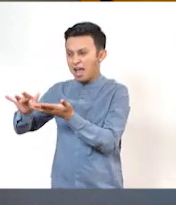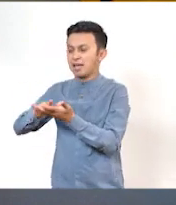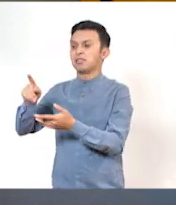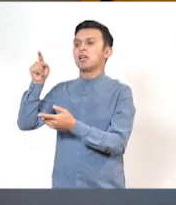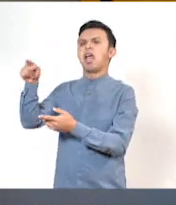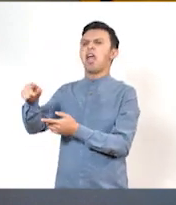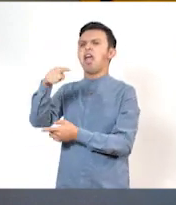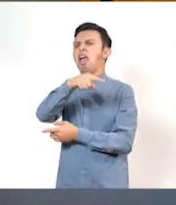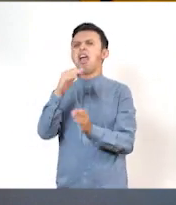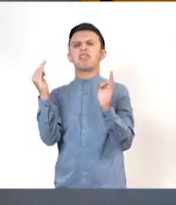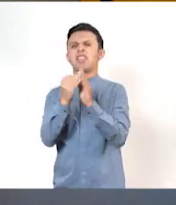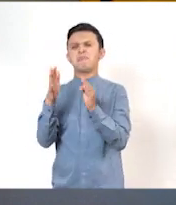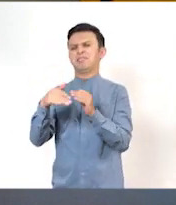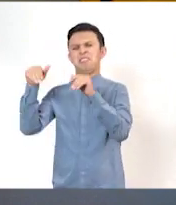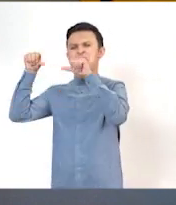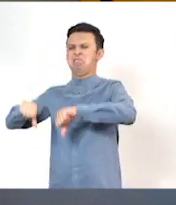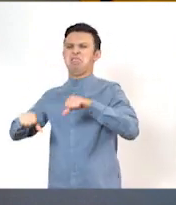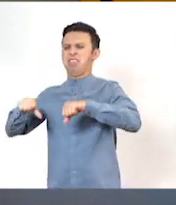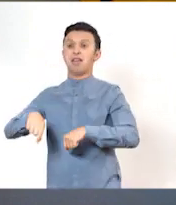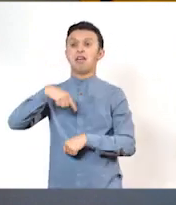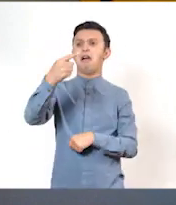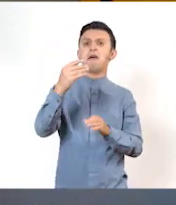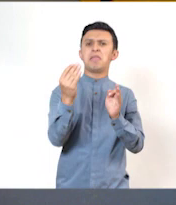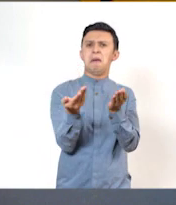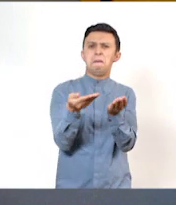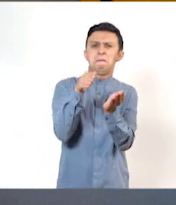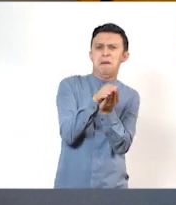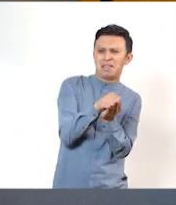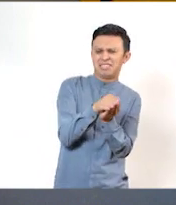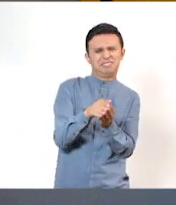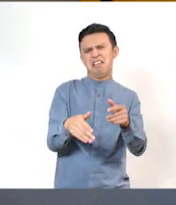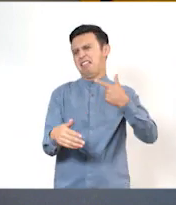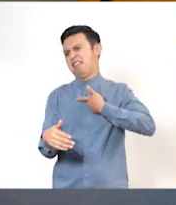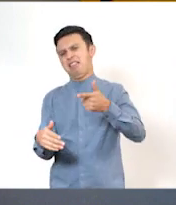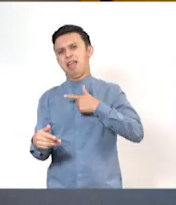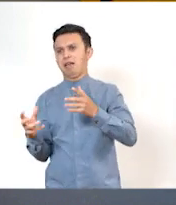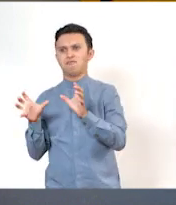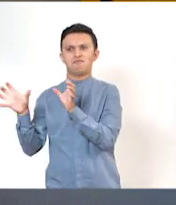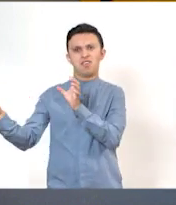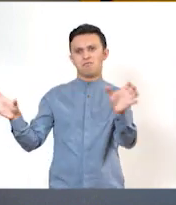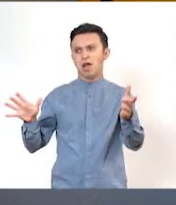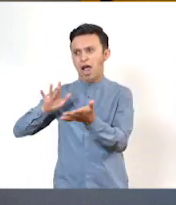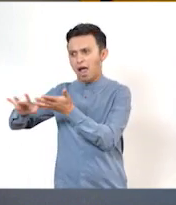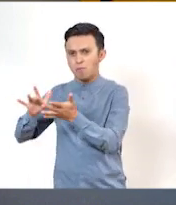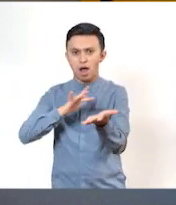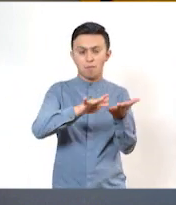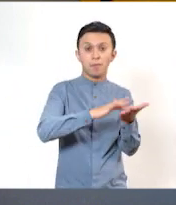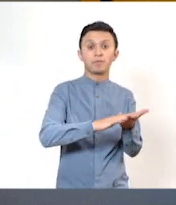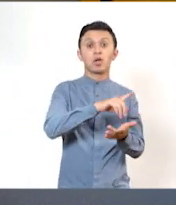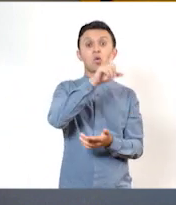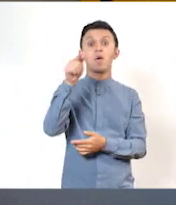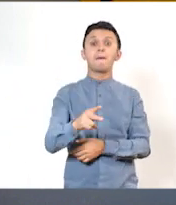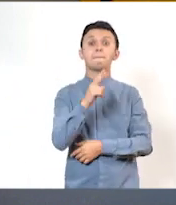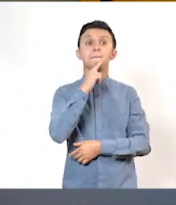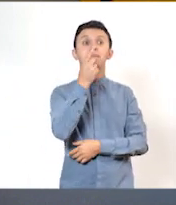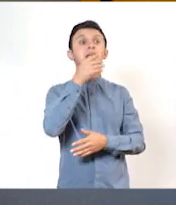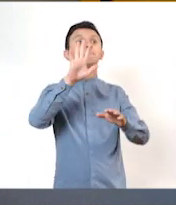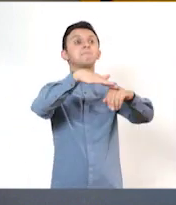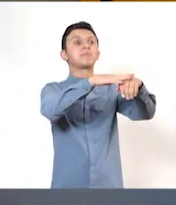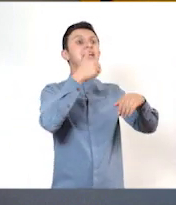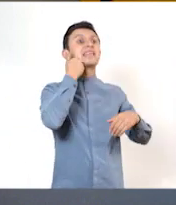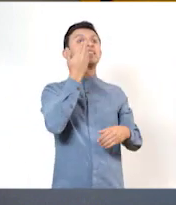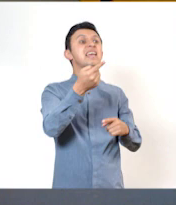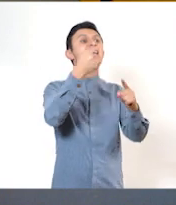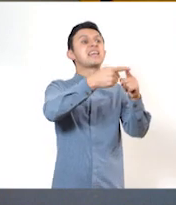el pastel de hongos, afuera. No queremos pastes, no queremos tichinda". Y a Valentina se le ocurrió decir: "¿Quién quiere tamal